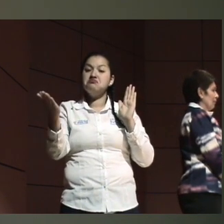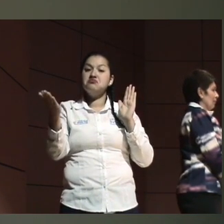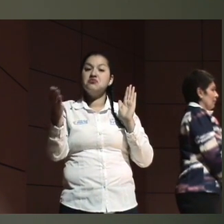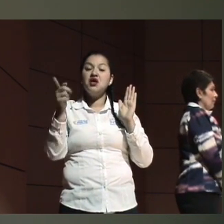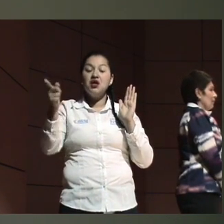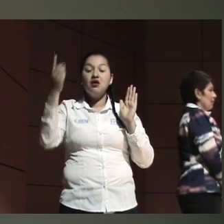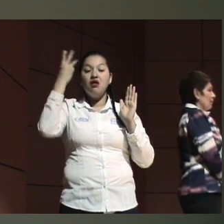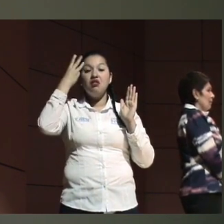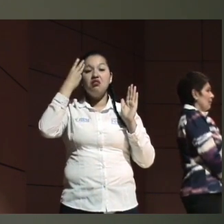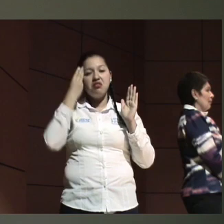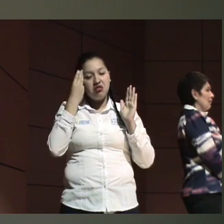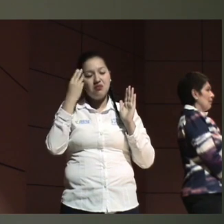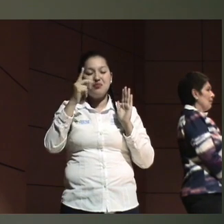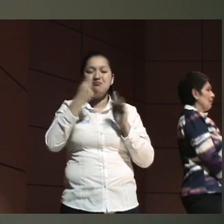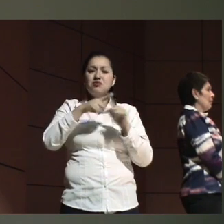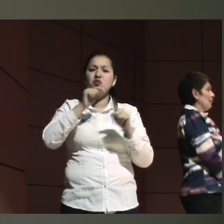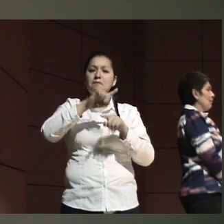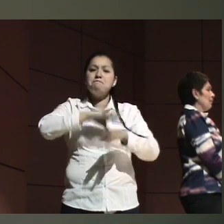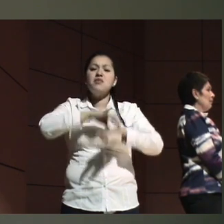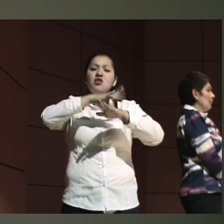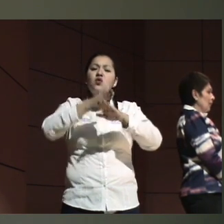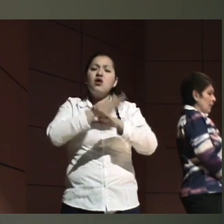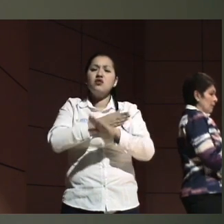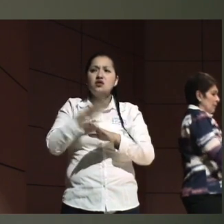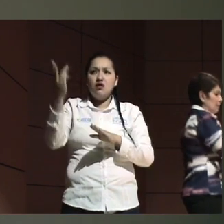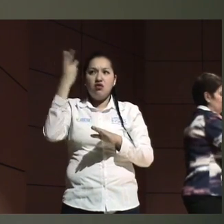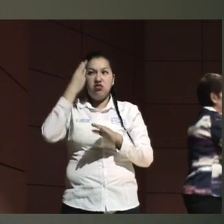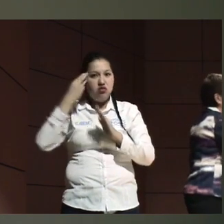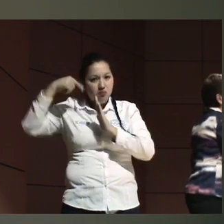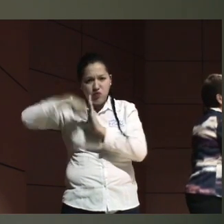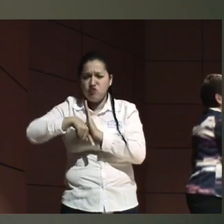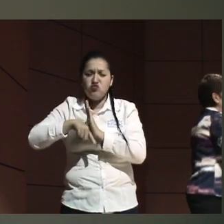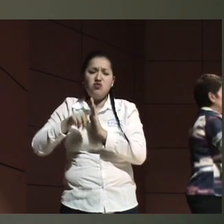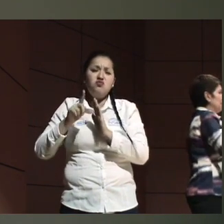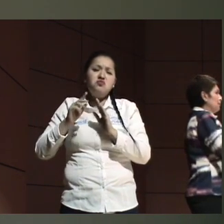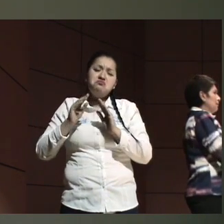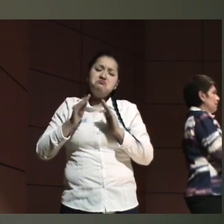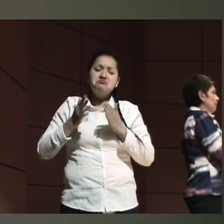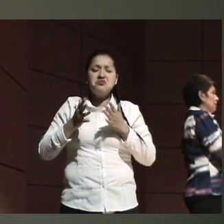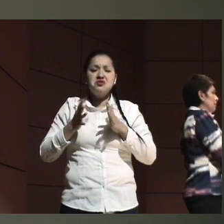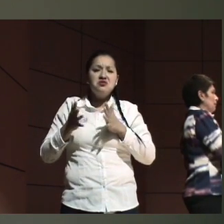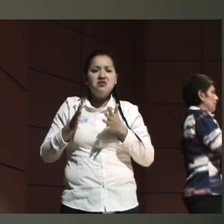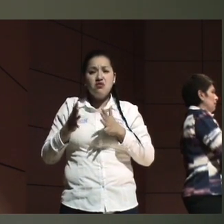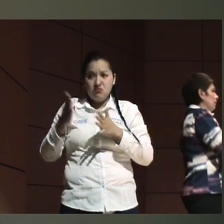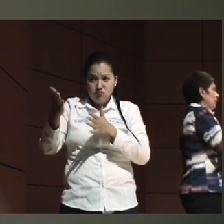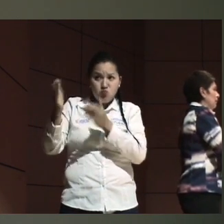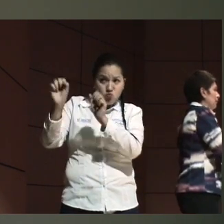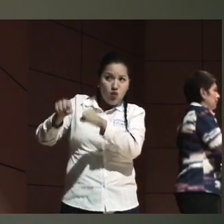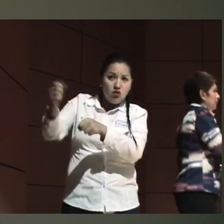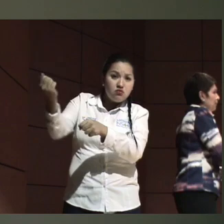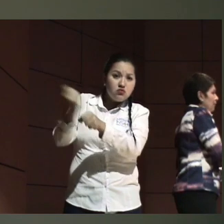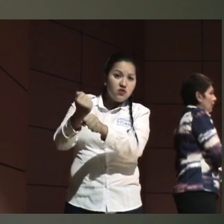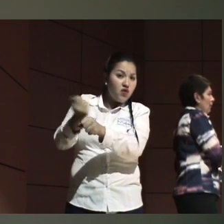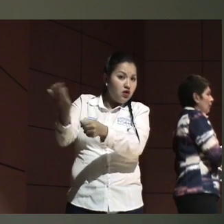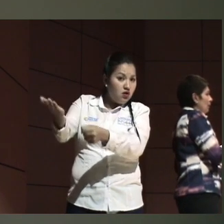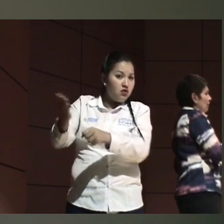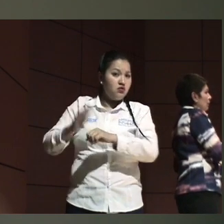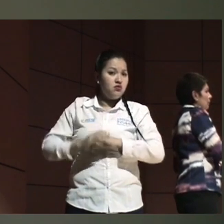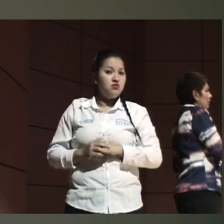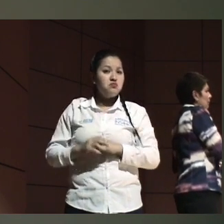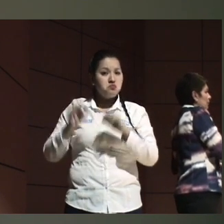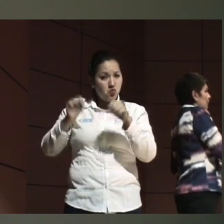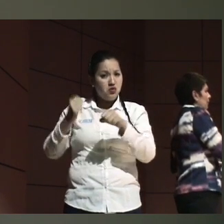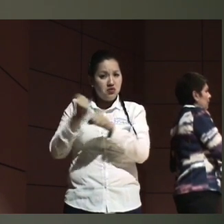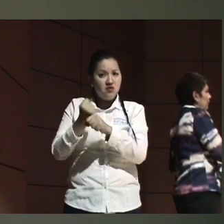clasificaría como leve pues porque ella podía estar trabajando y demás pero para las cosas que conviene